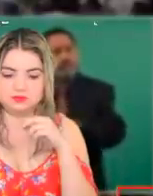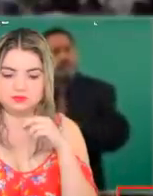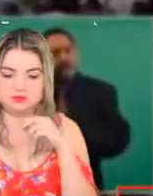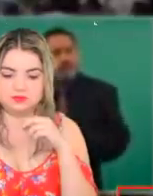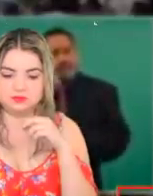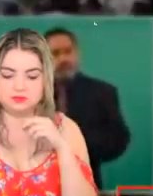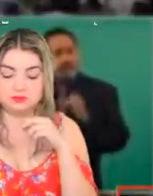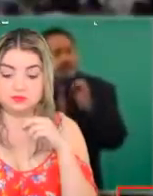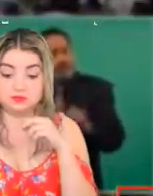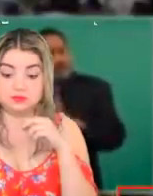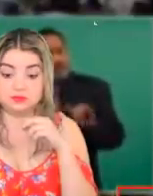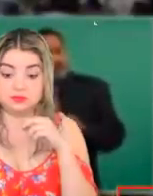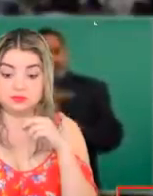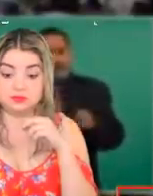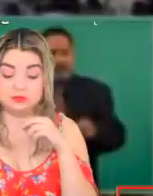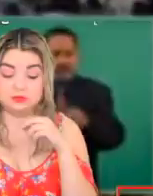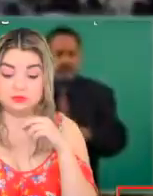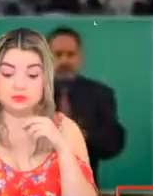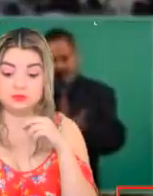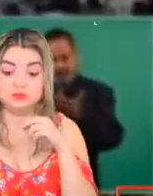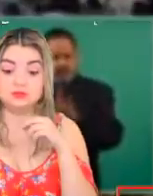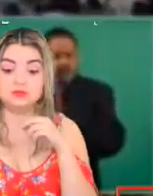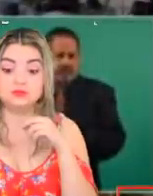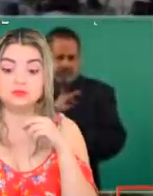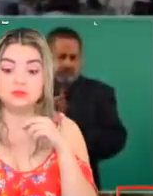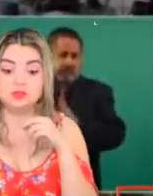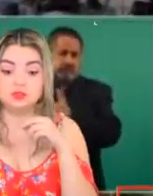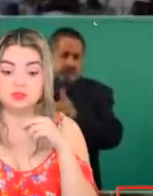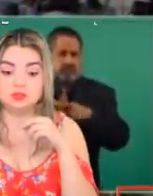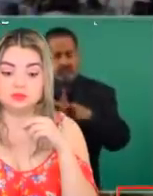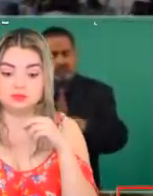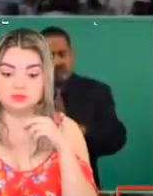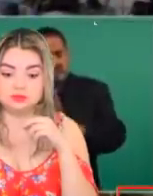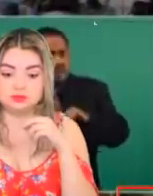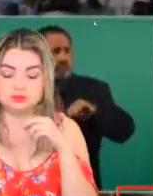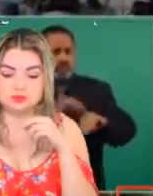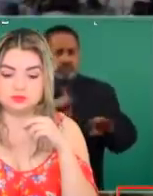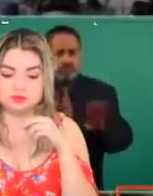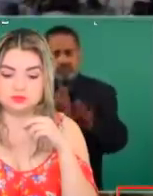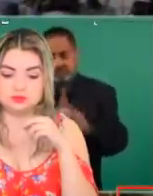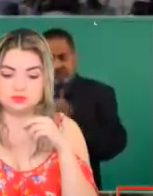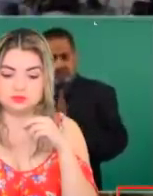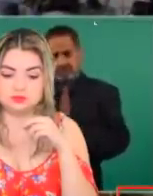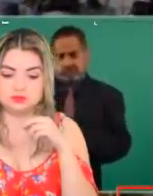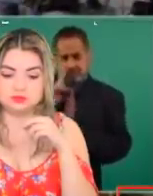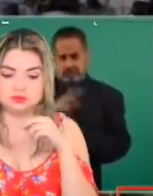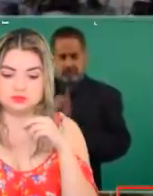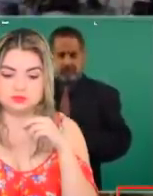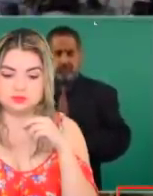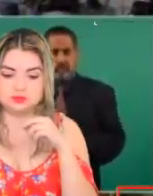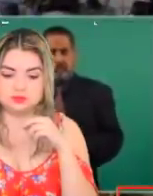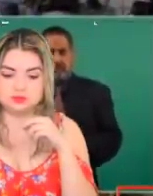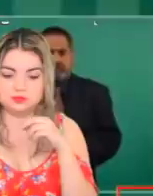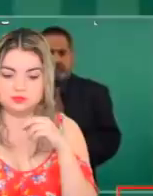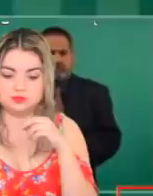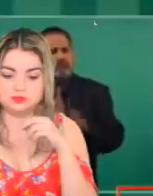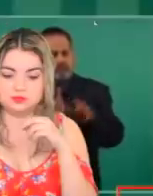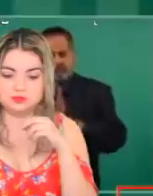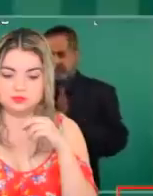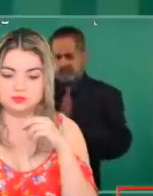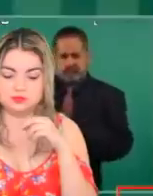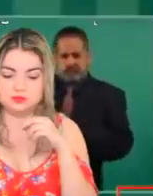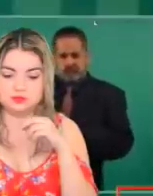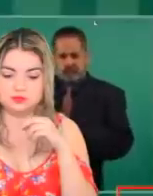cabo obra hospitalaria en esa zona. ¿Cree usted que se pueda, para el siguiente ejercicio fiscal en el presupuesto, lo puede solicitar usted también? Sí, vamos a pedirle a